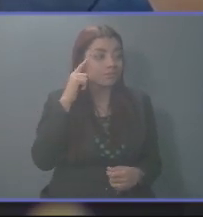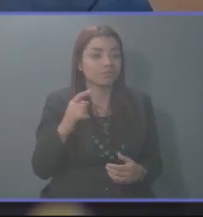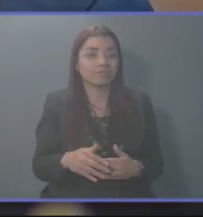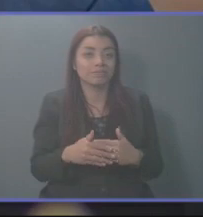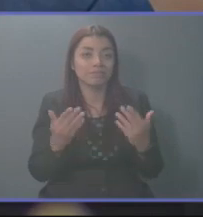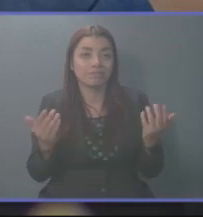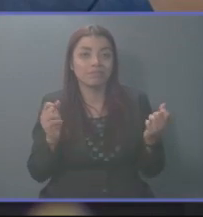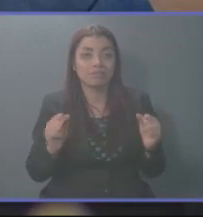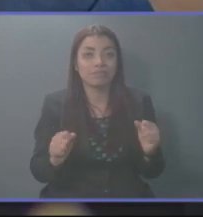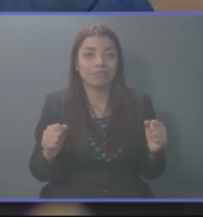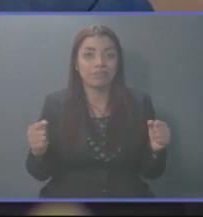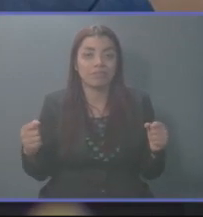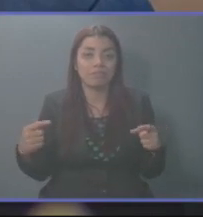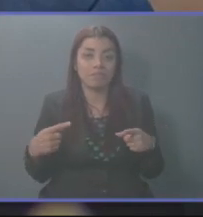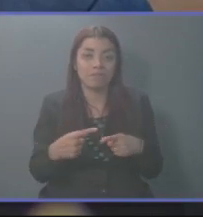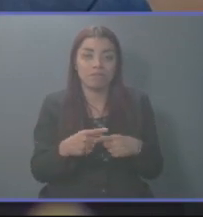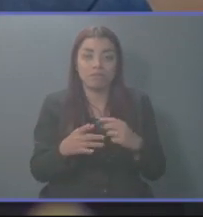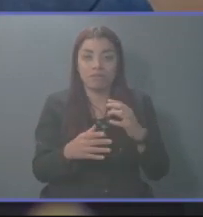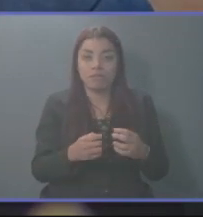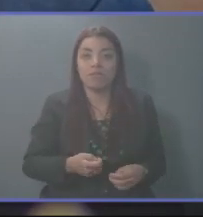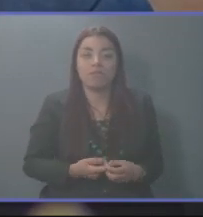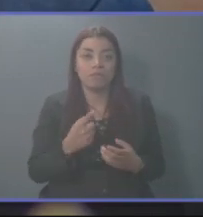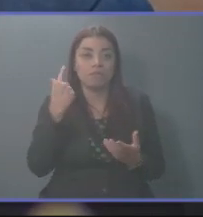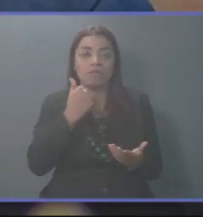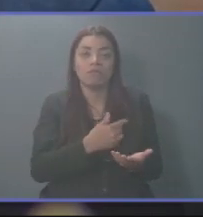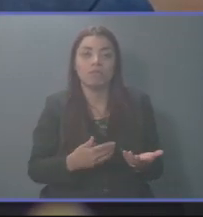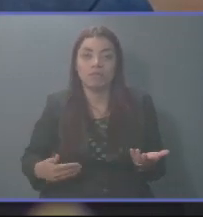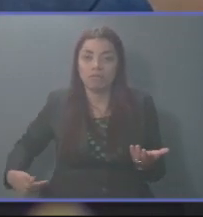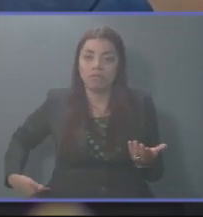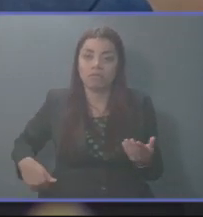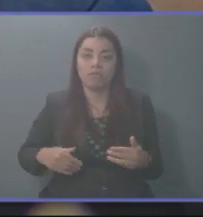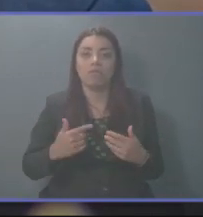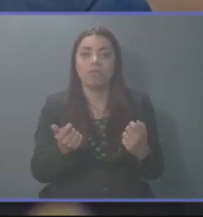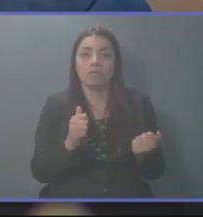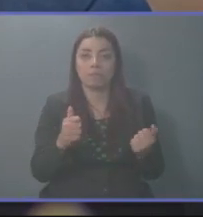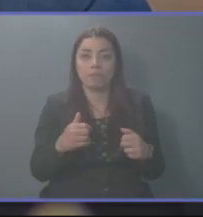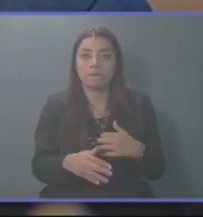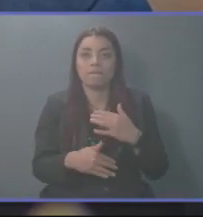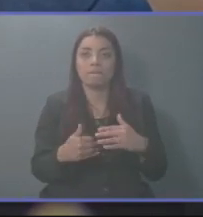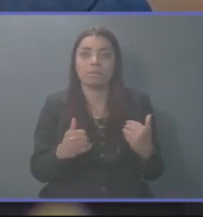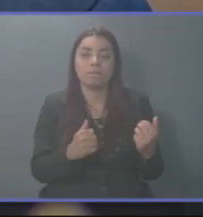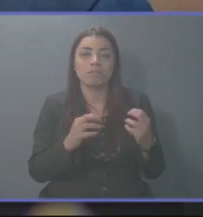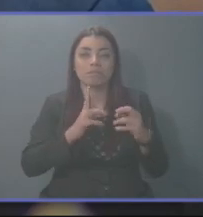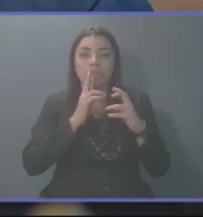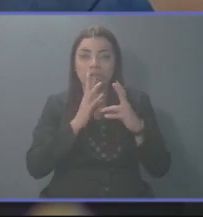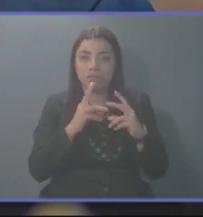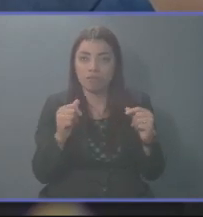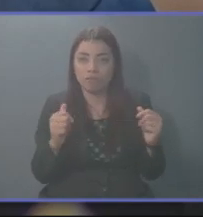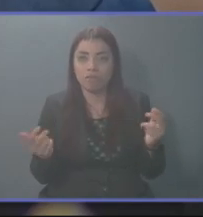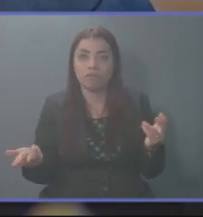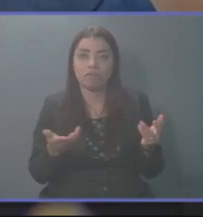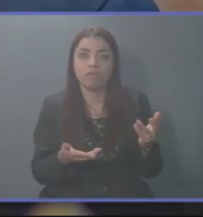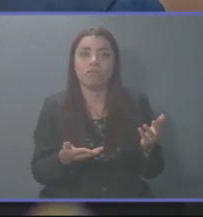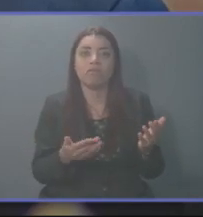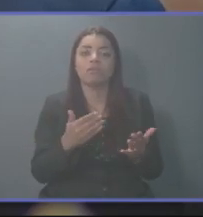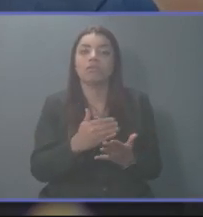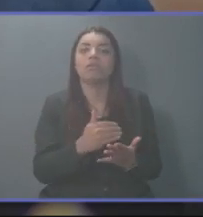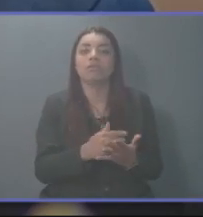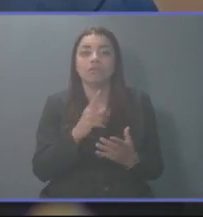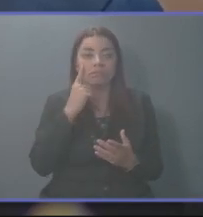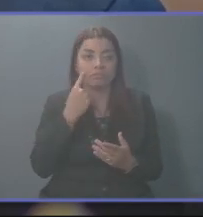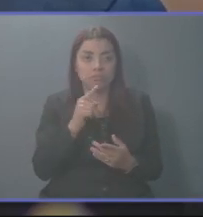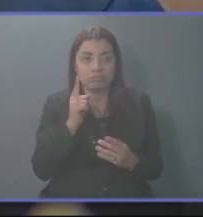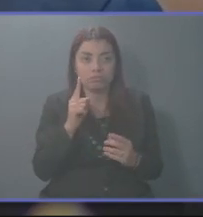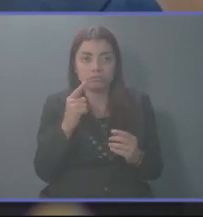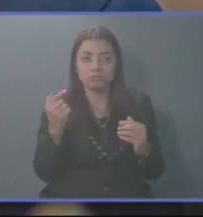existe incompatibilidad argumentada por el presidente de la República y a efecto de solventar la observación se excepcionaría